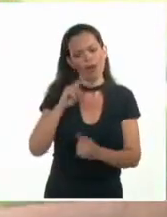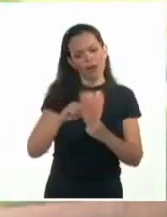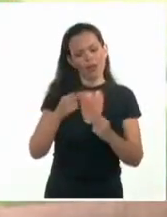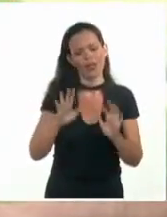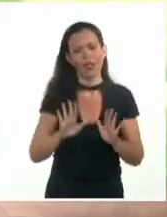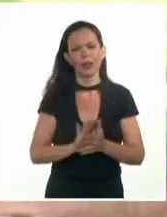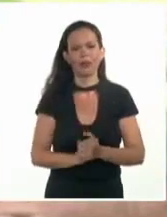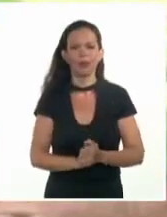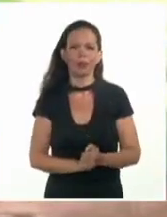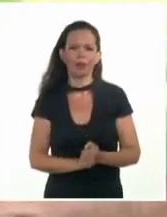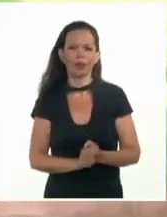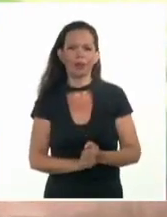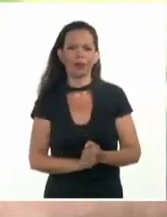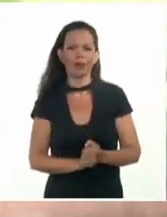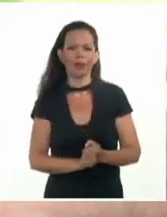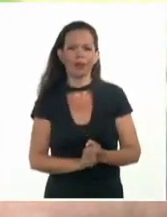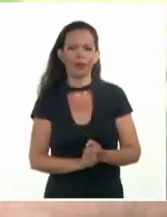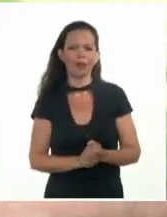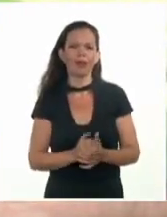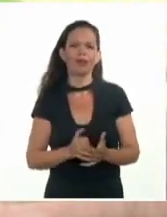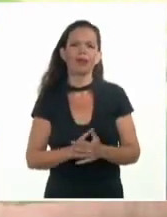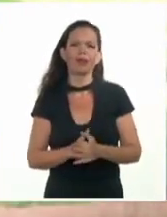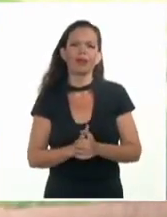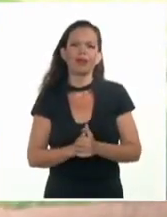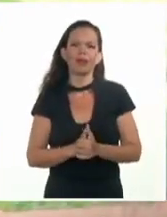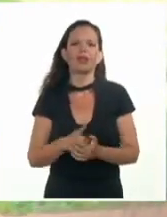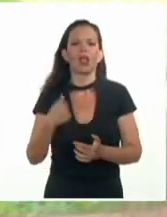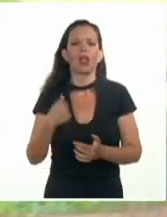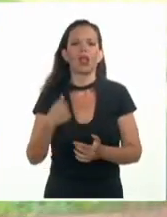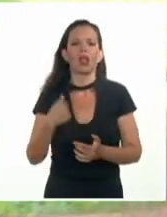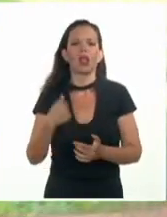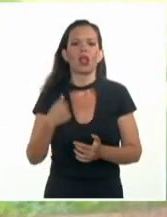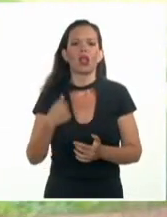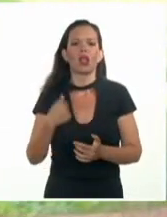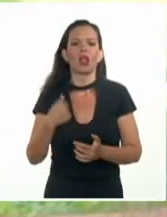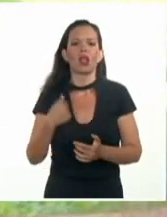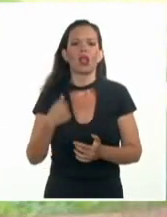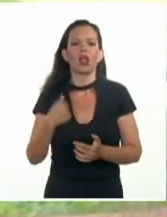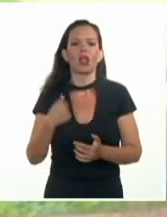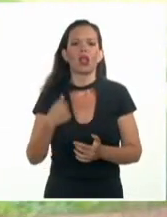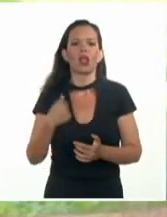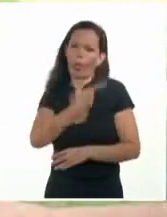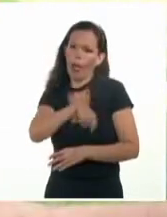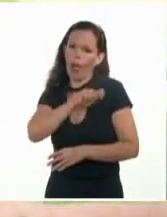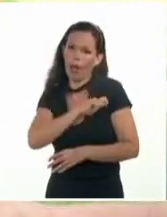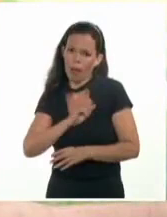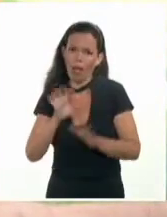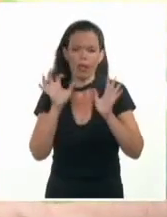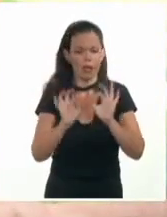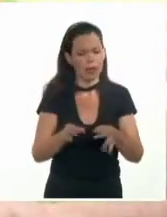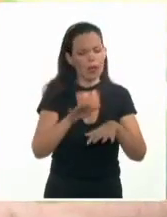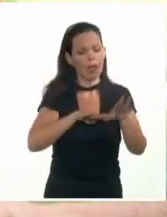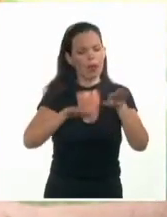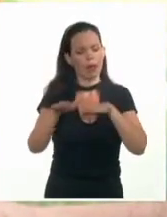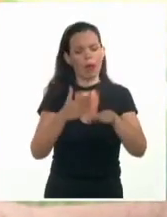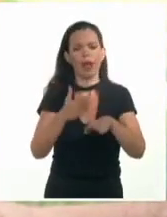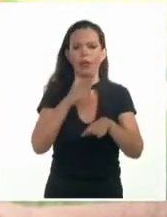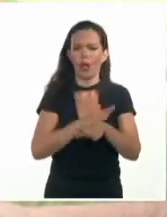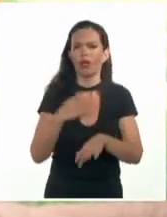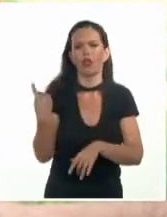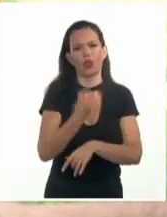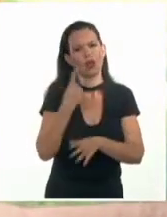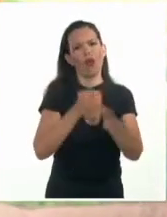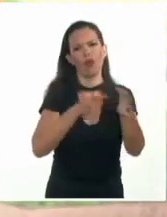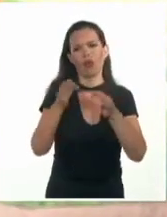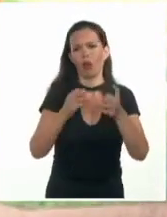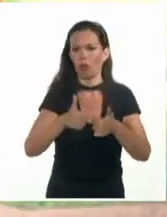y la alcanzamos. Llevamos un tiempo entrenando, estuvimos en España entrenando ahí un tiempo y trabajamos muy bien en equipo porque ayudamos